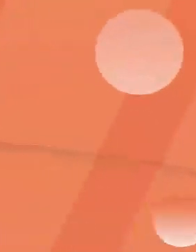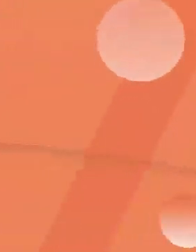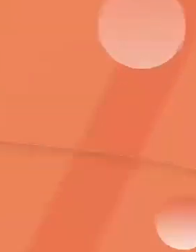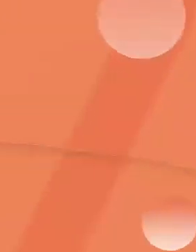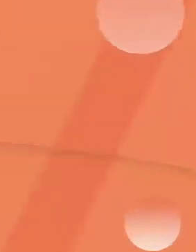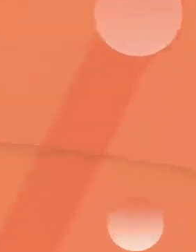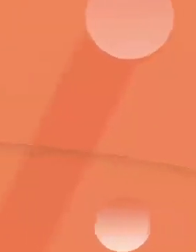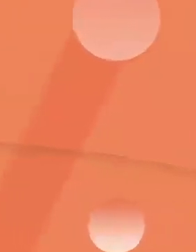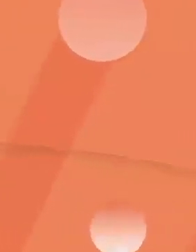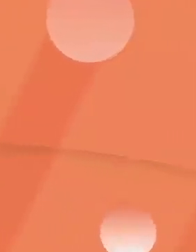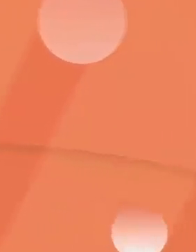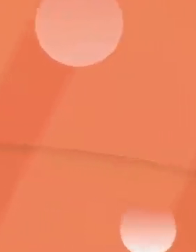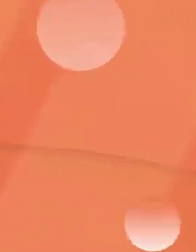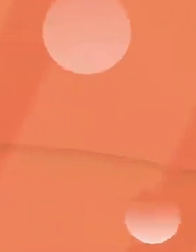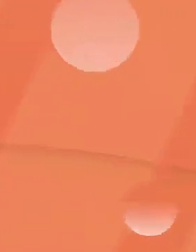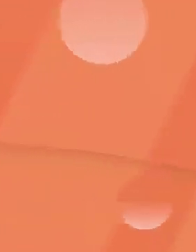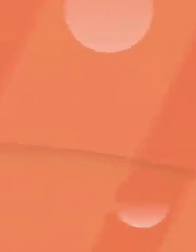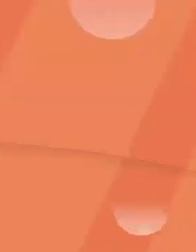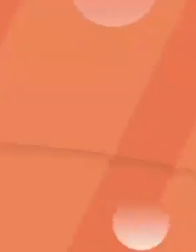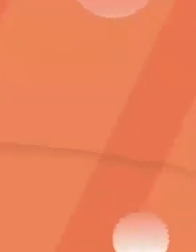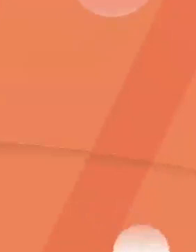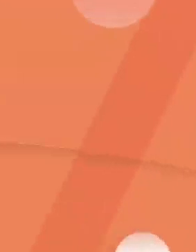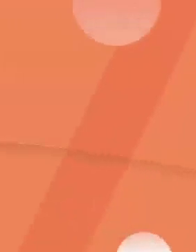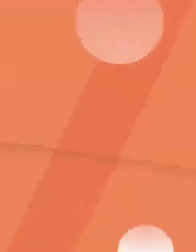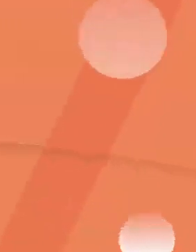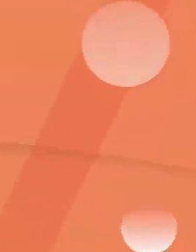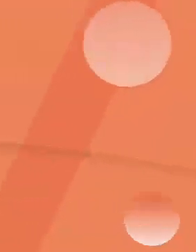¿Qué significado les da el prefijo?